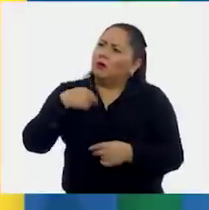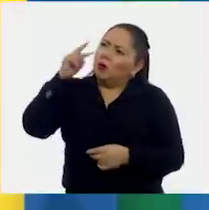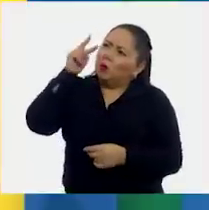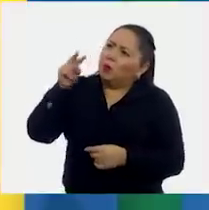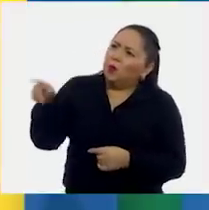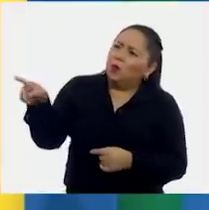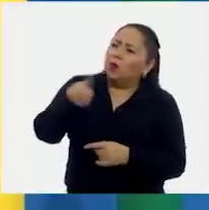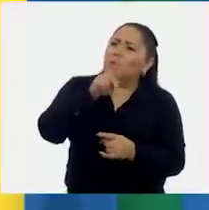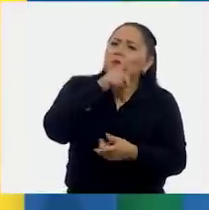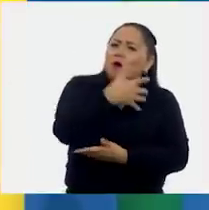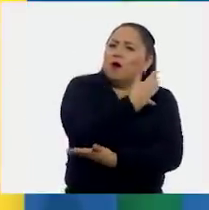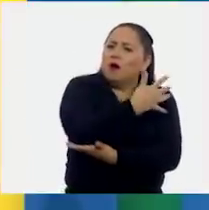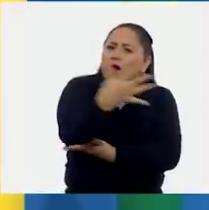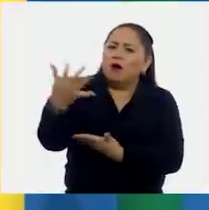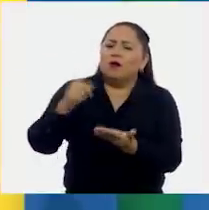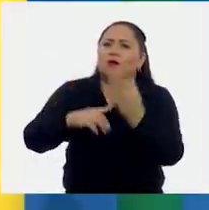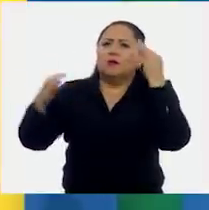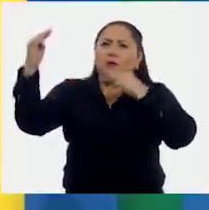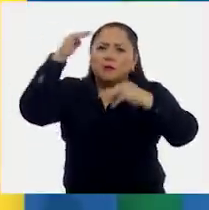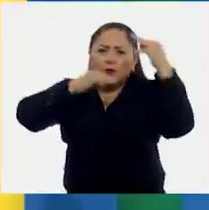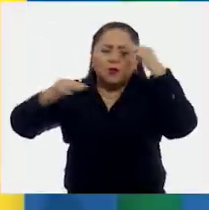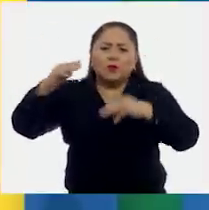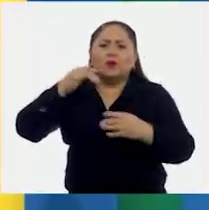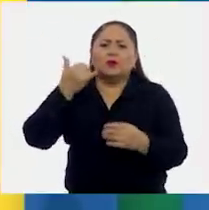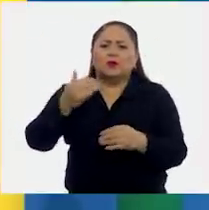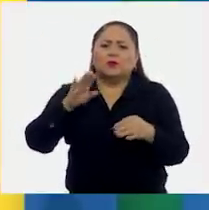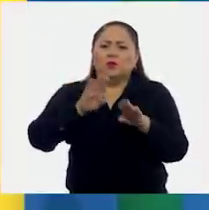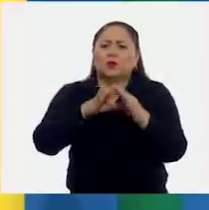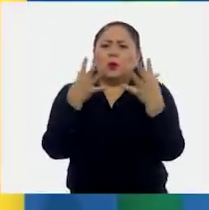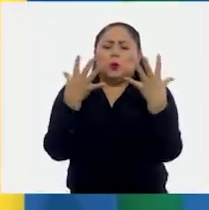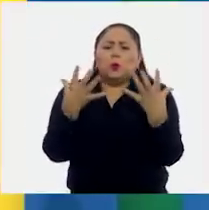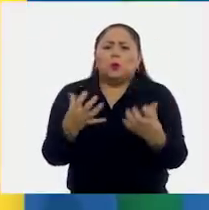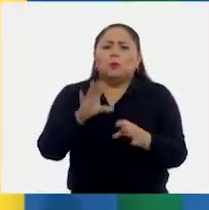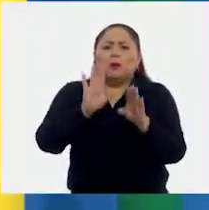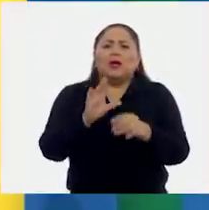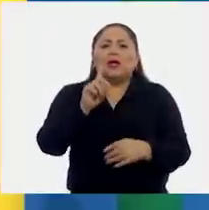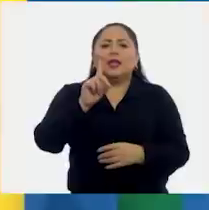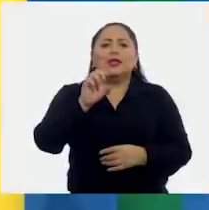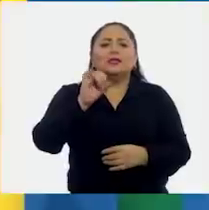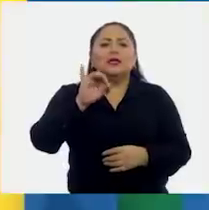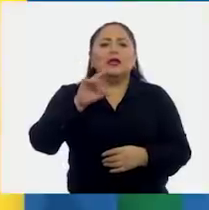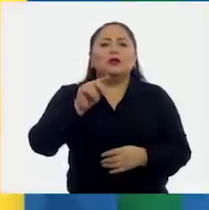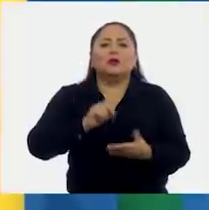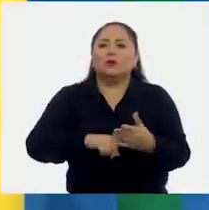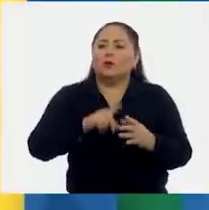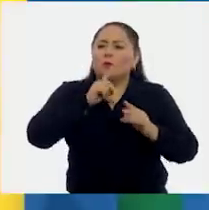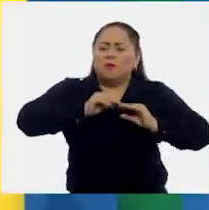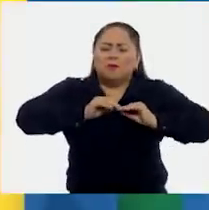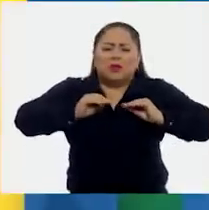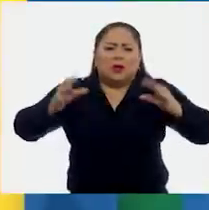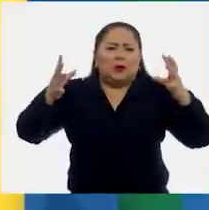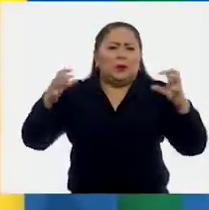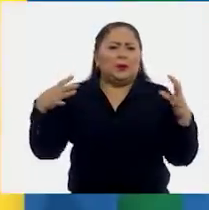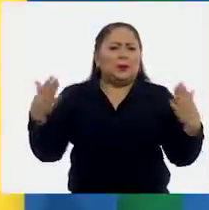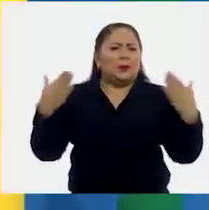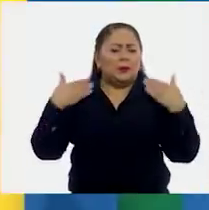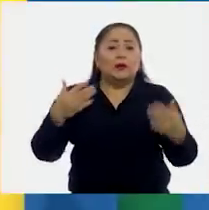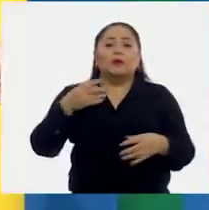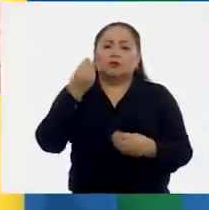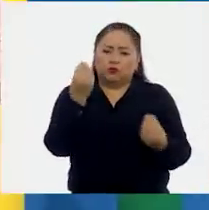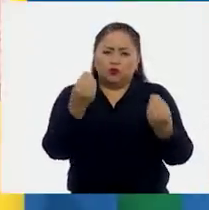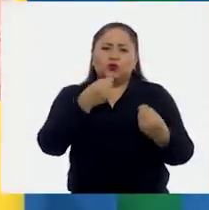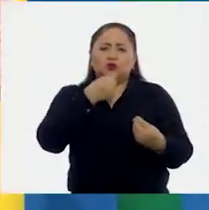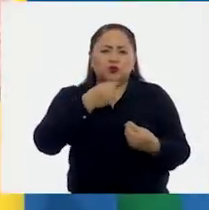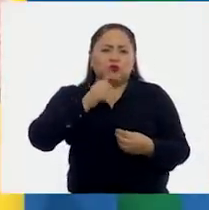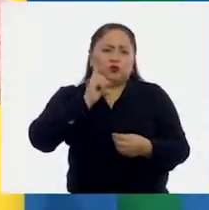zonas de bosque, selvas y algunas muy secas como desiertos. Y estoy segura que muchas niñas y niños viven